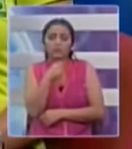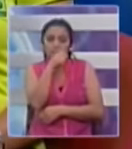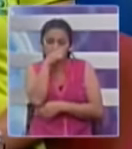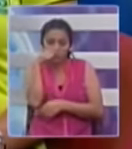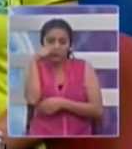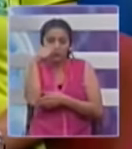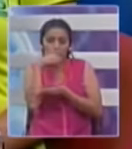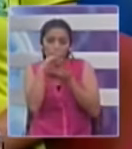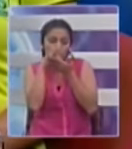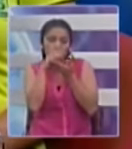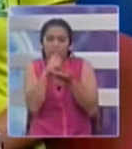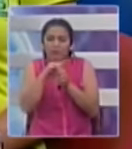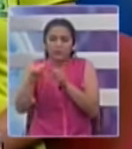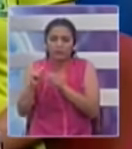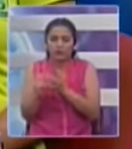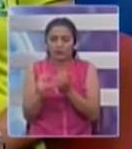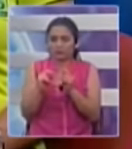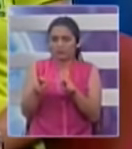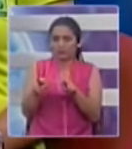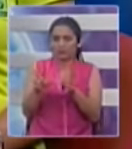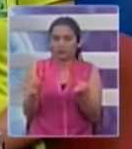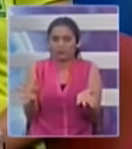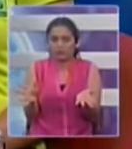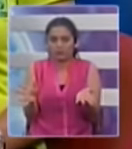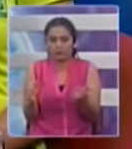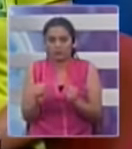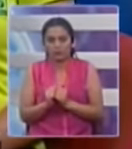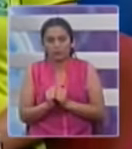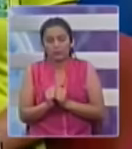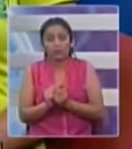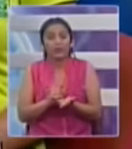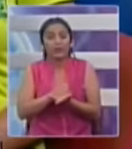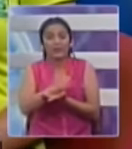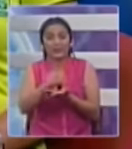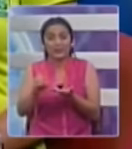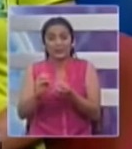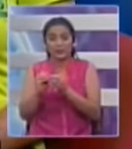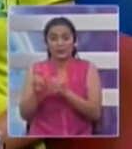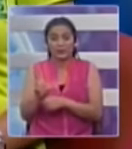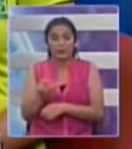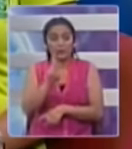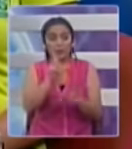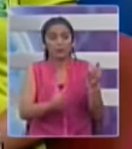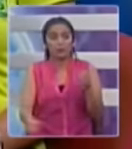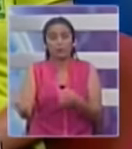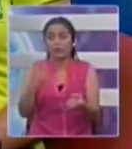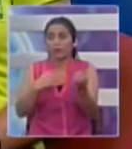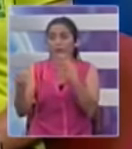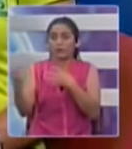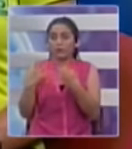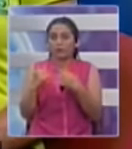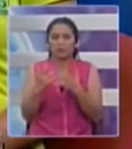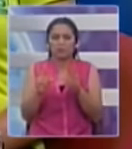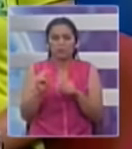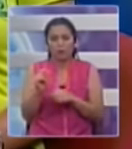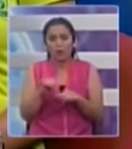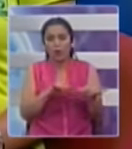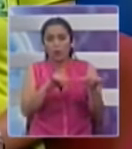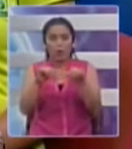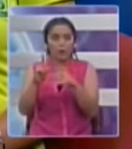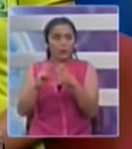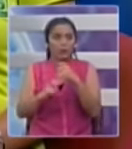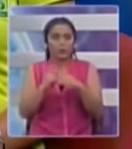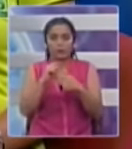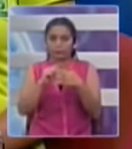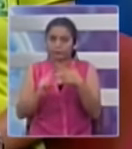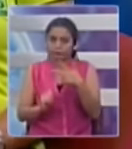regulación. Esas son algunas de las preocupaciones, al menos en el Distrito 3, que eran más o menos reiterativas. Decir que desde